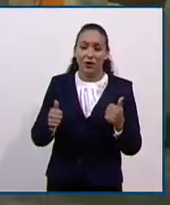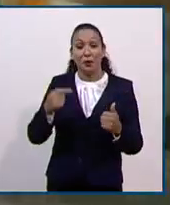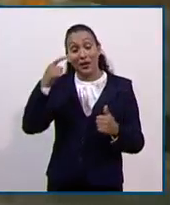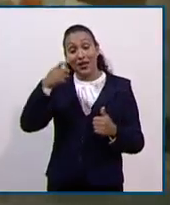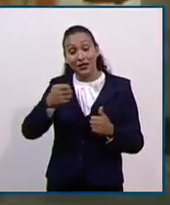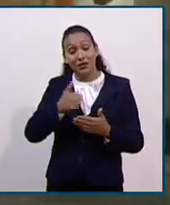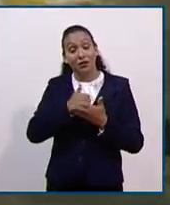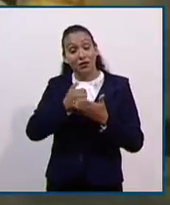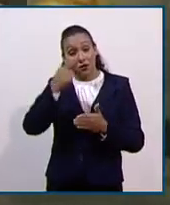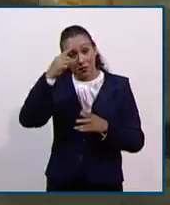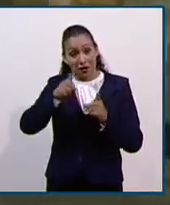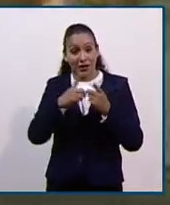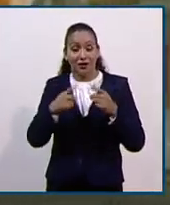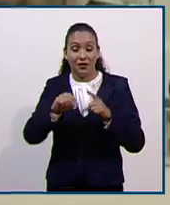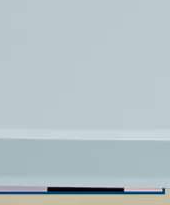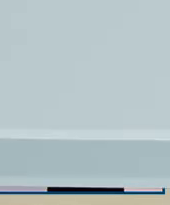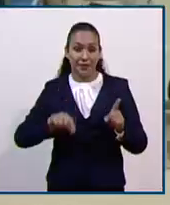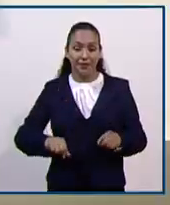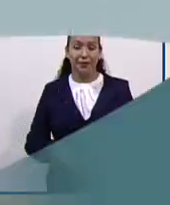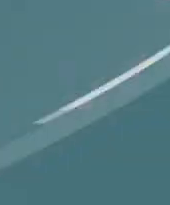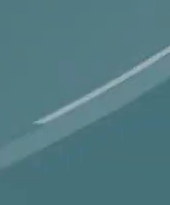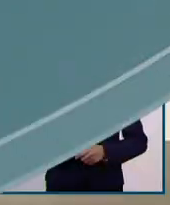nacional.